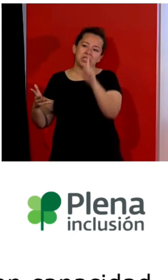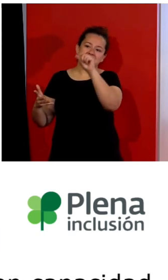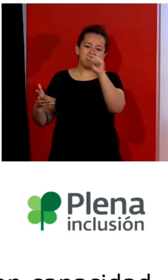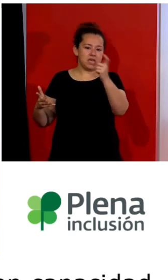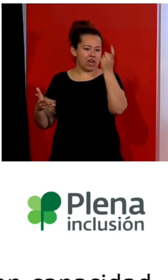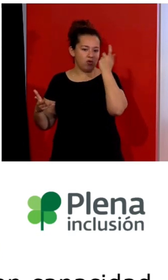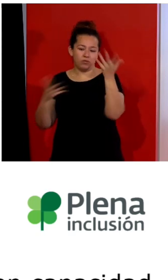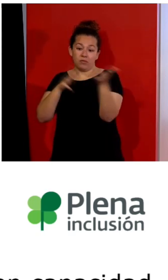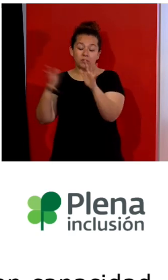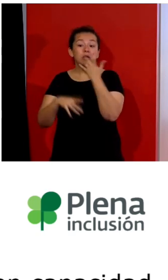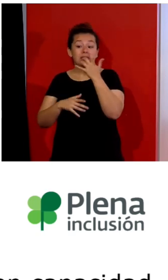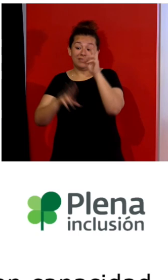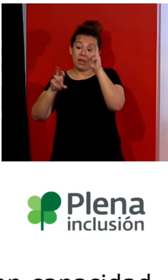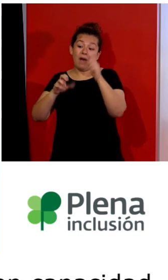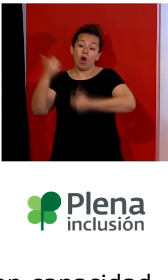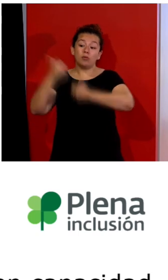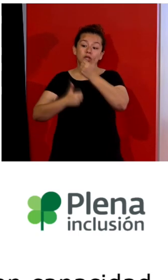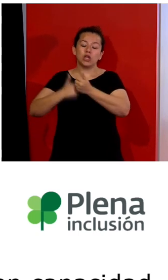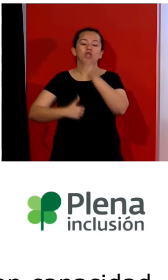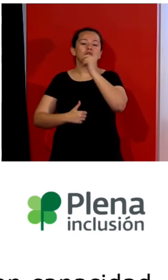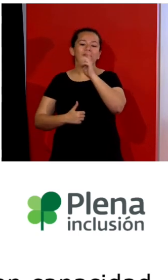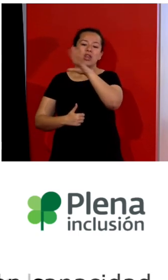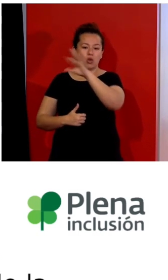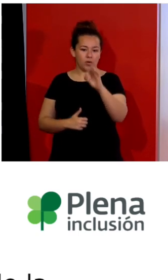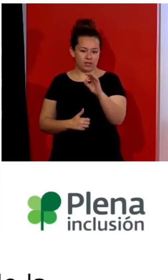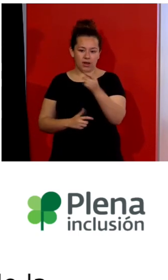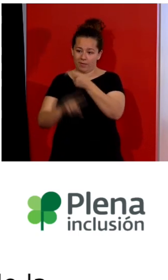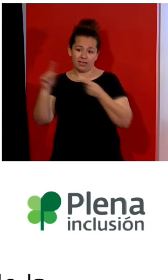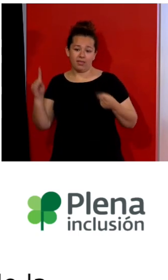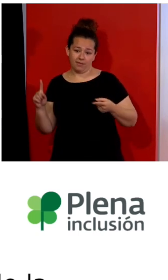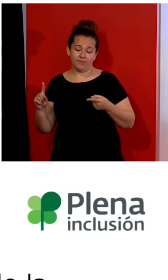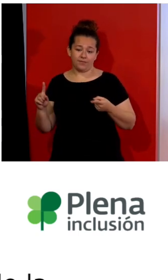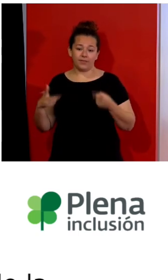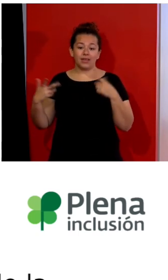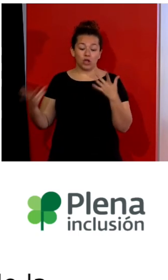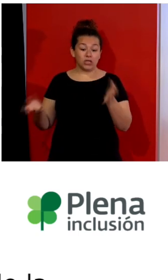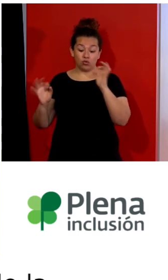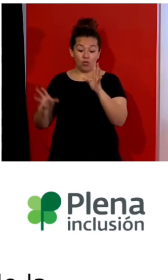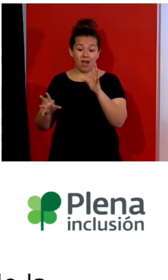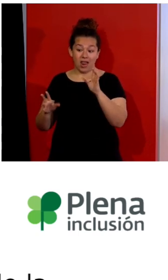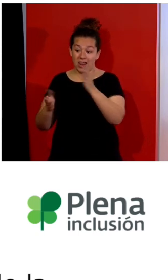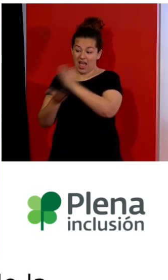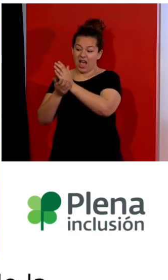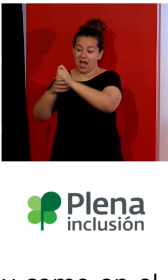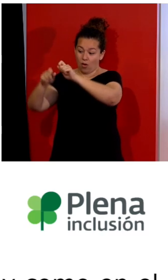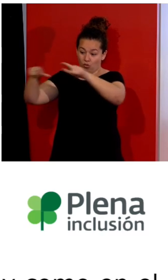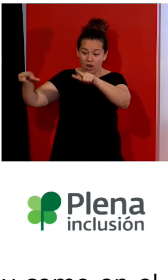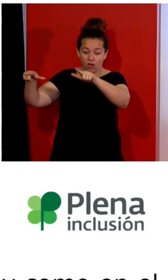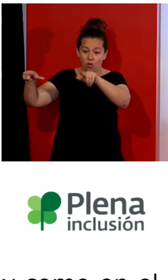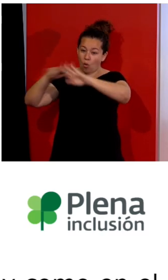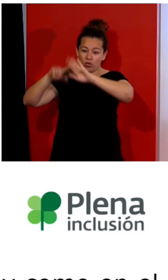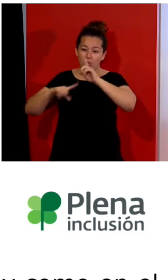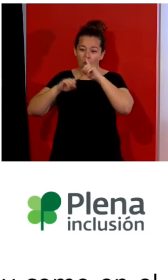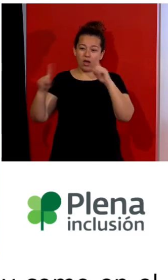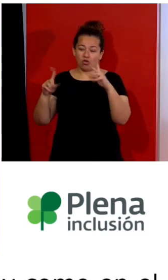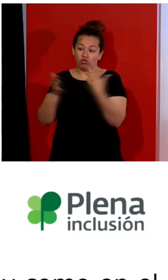alumnos, pero en el caso de la oposición solamente se colocan 50. Y como en el aulario solamente el último año no nos cabían